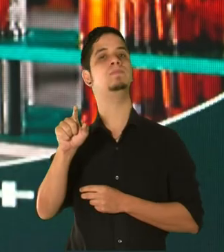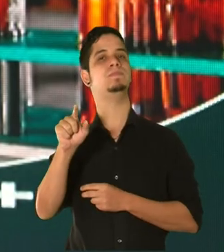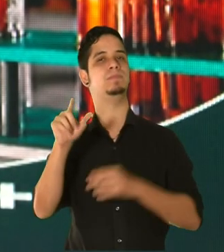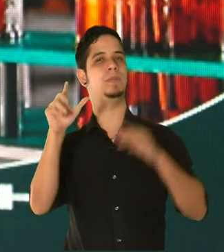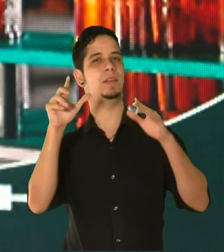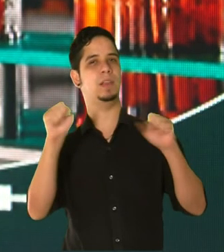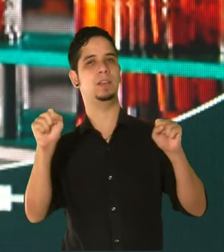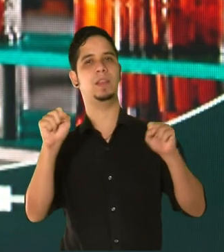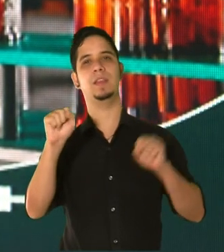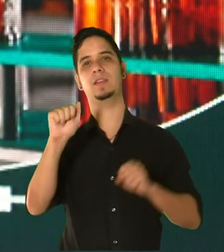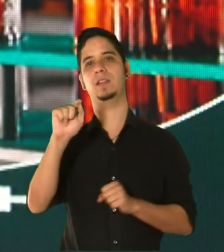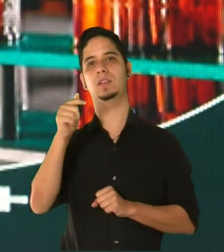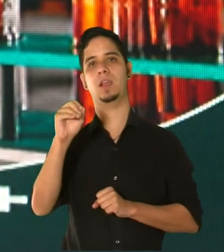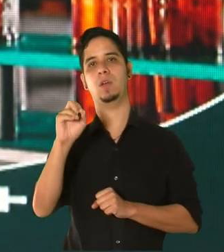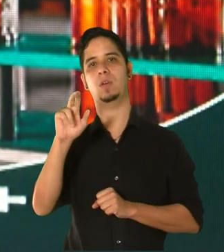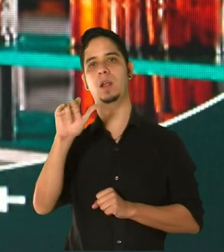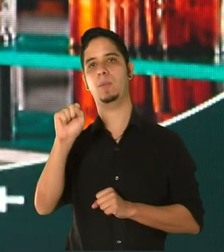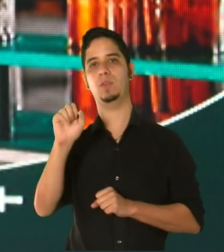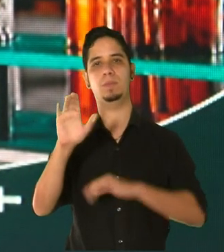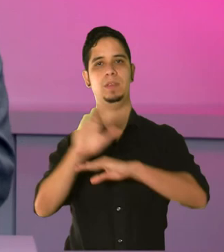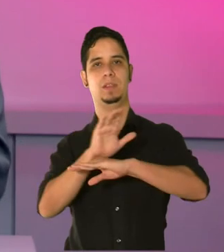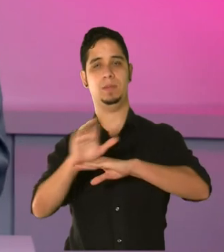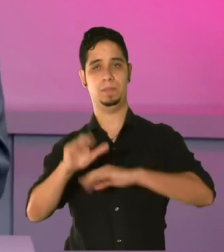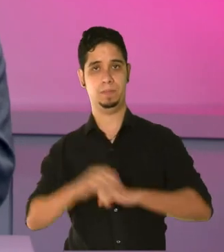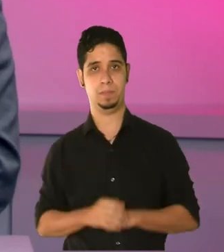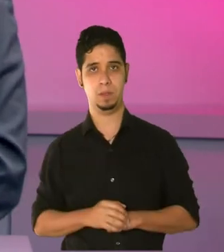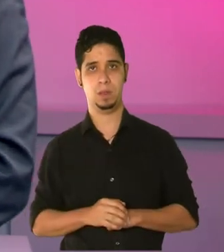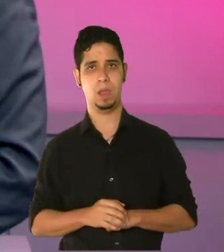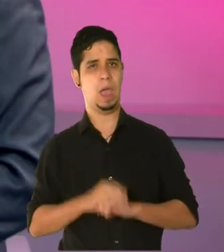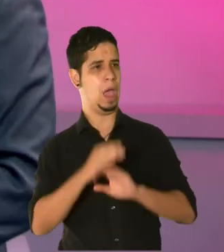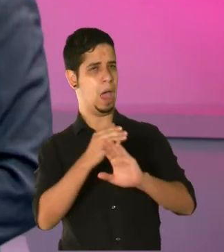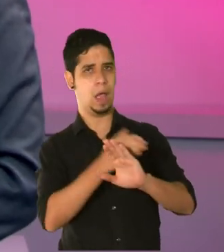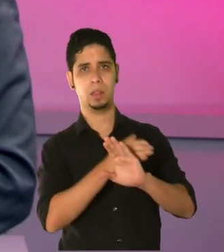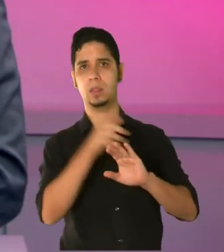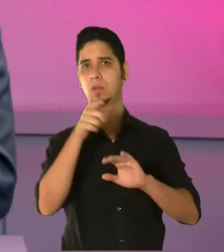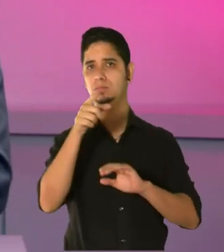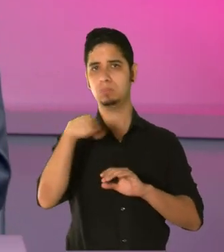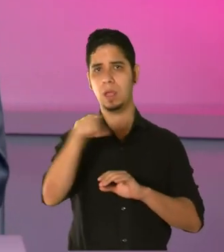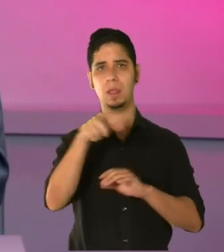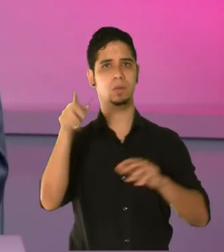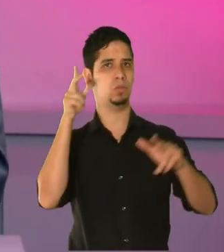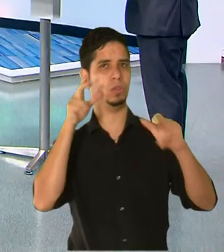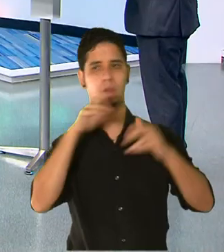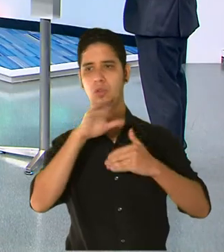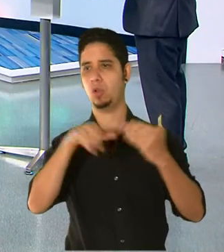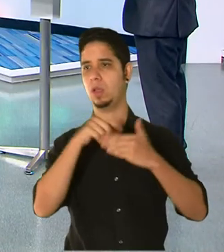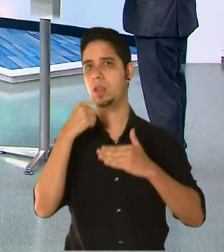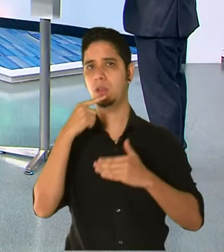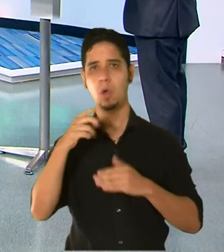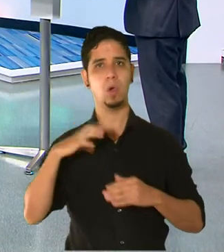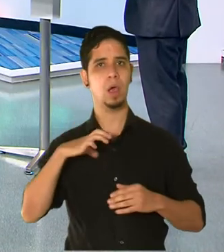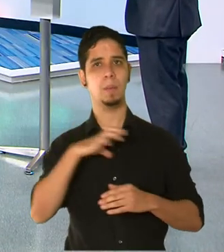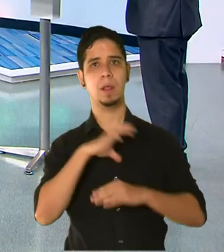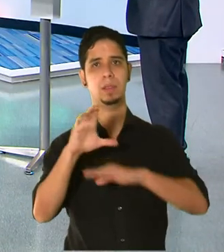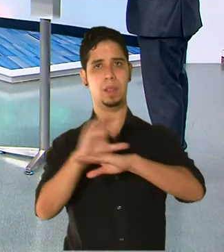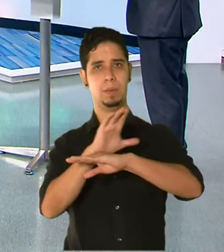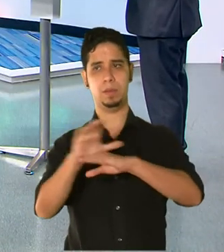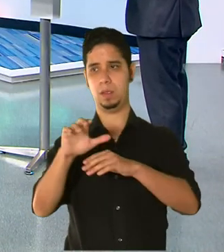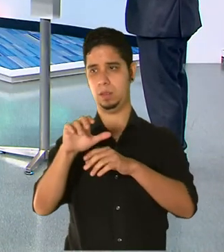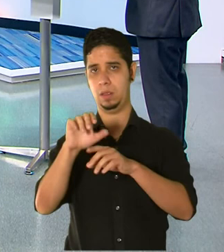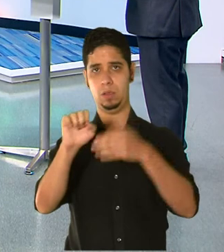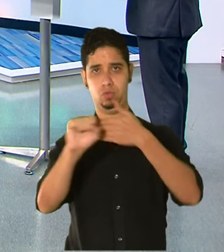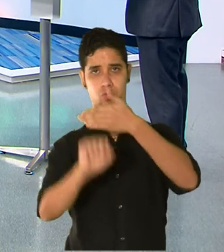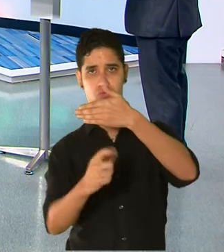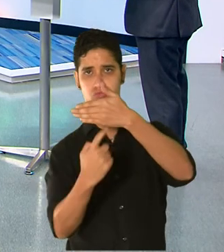ramón muchas gracias por estar con nosotros el pasado segmento y ustedes escucharon todo lo que la cámara de comercio del sur está ha hecho por